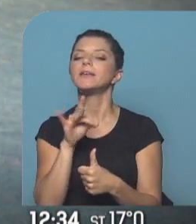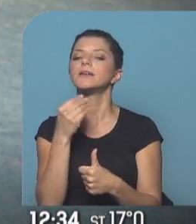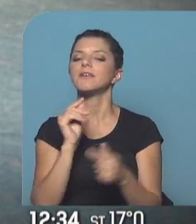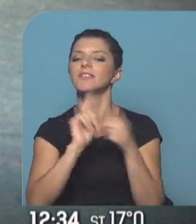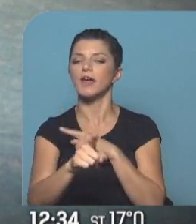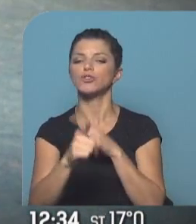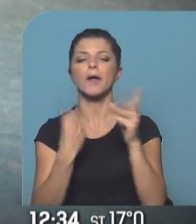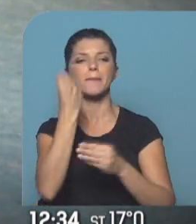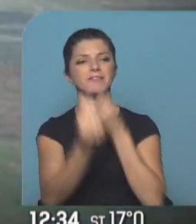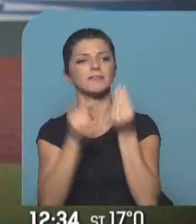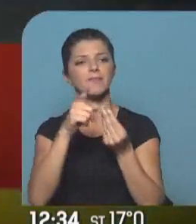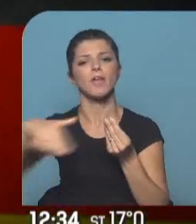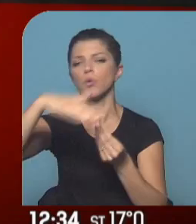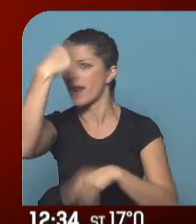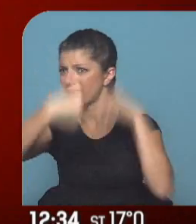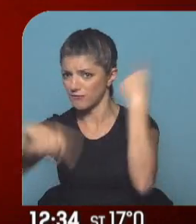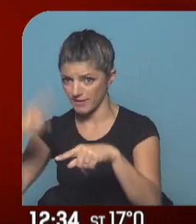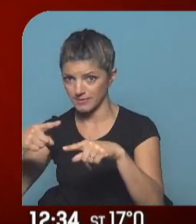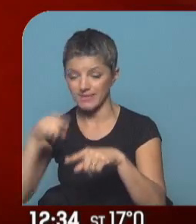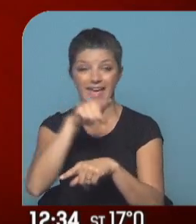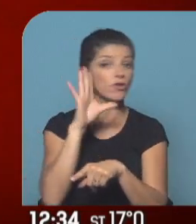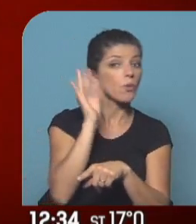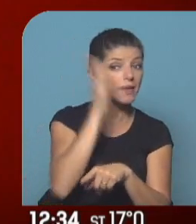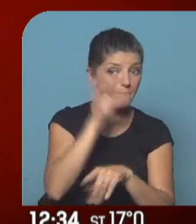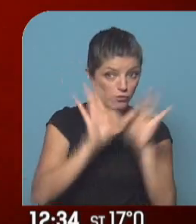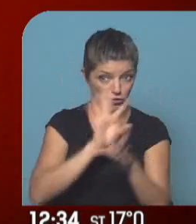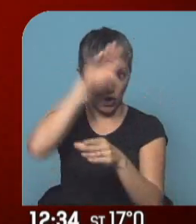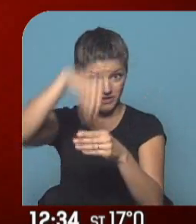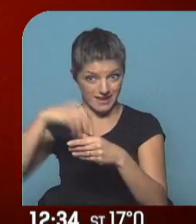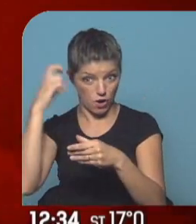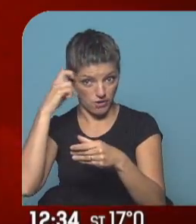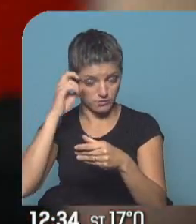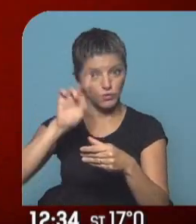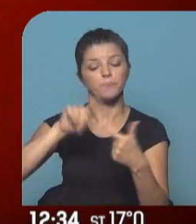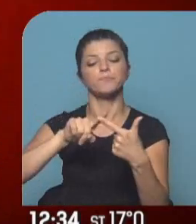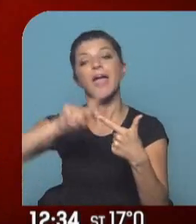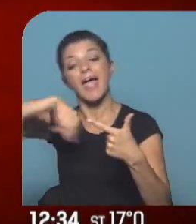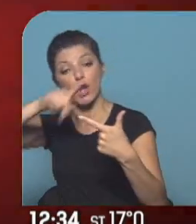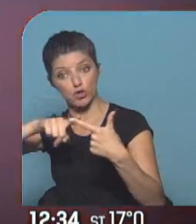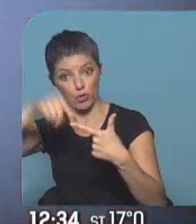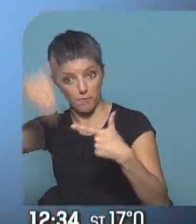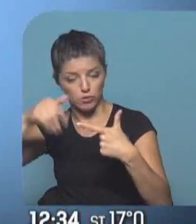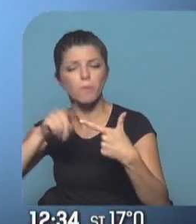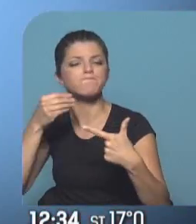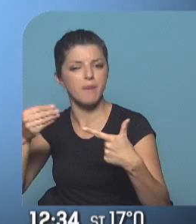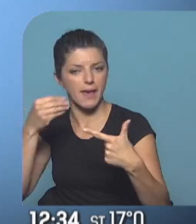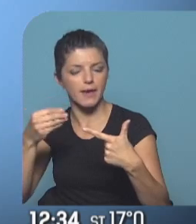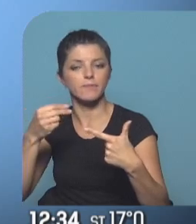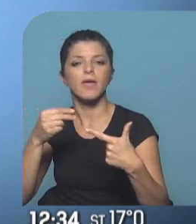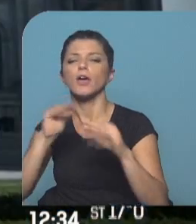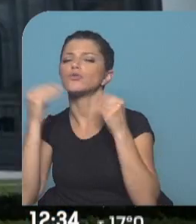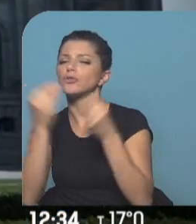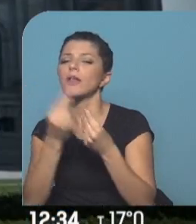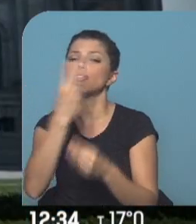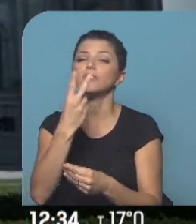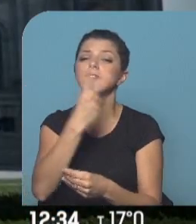directo representantes por distrito que suman la mitad de los integrantes del Bundestag. La mitad restante, unas 299